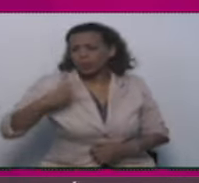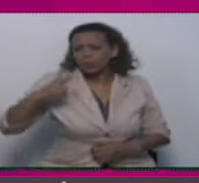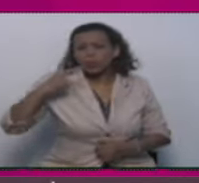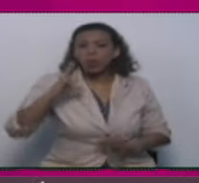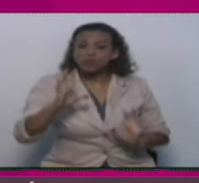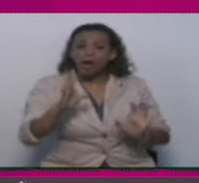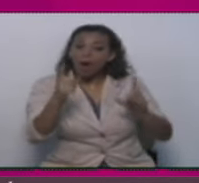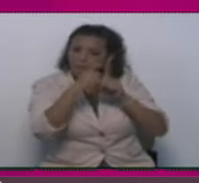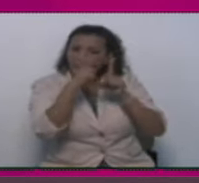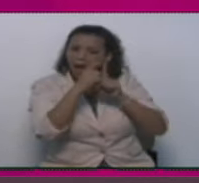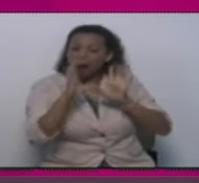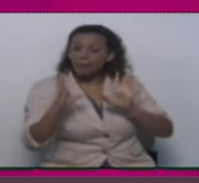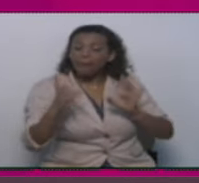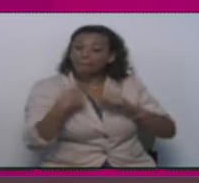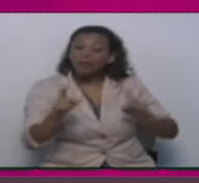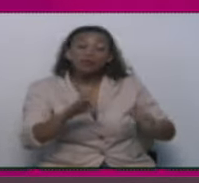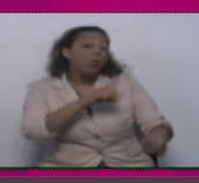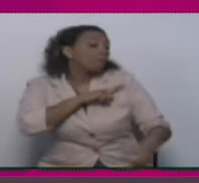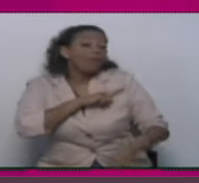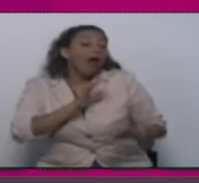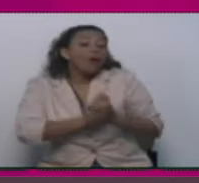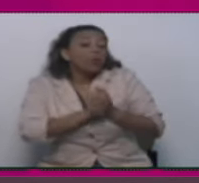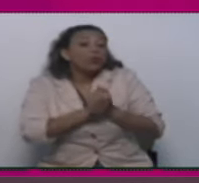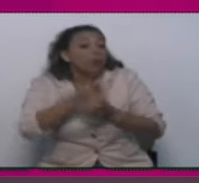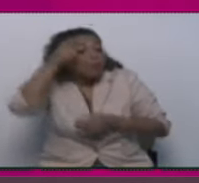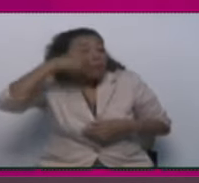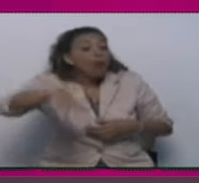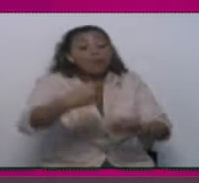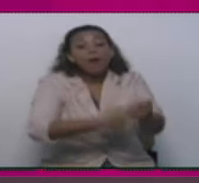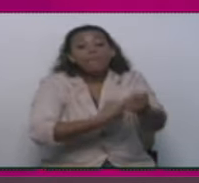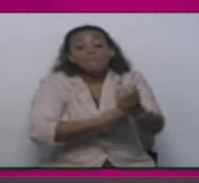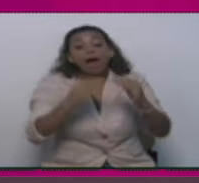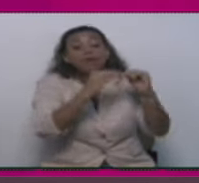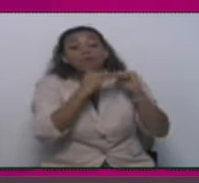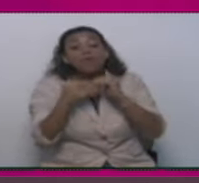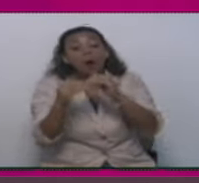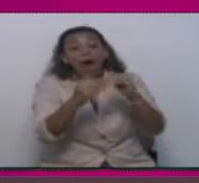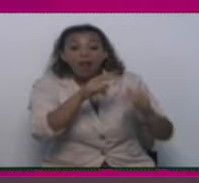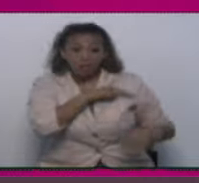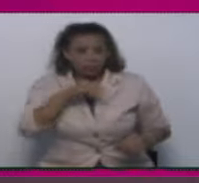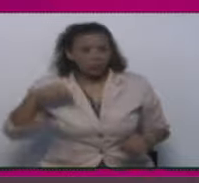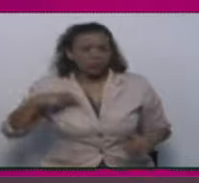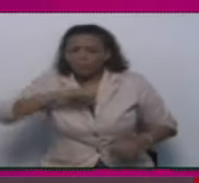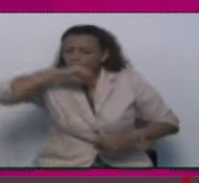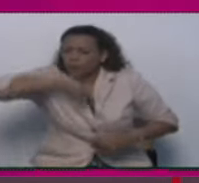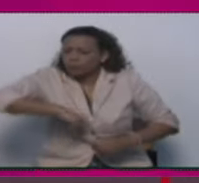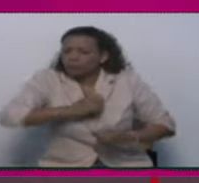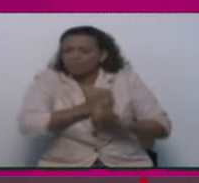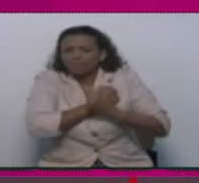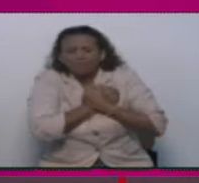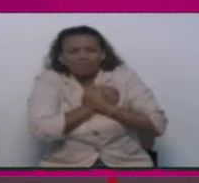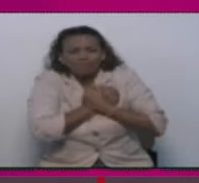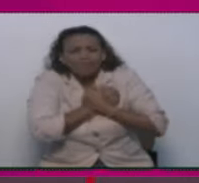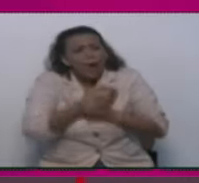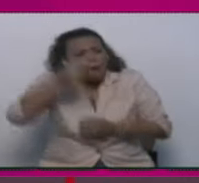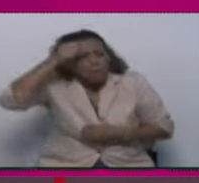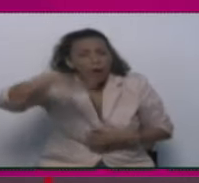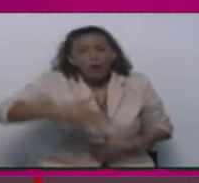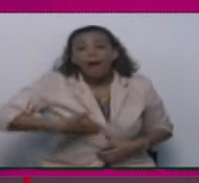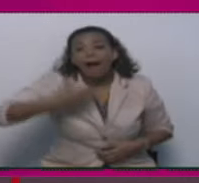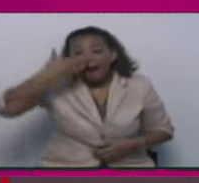eso, pero son compañeros. Pues son de pueblos hermanos. Nosotros amamos a los pueblos